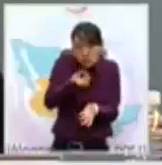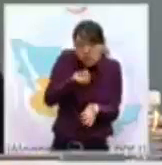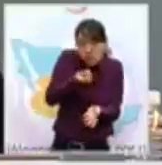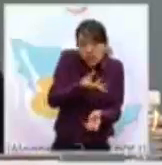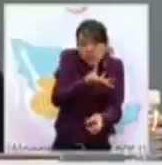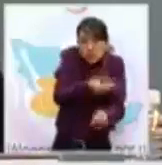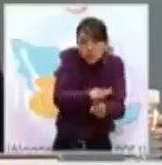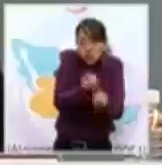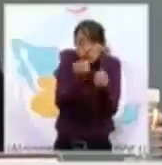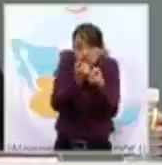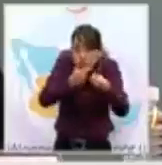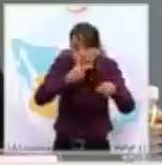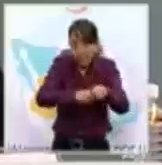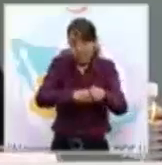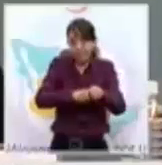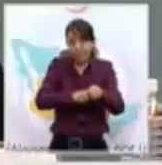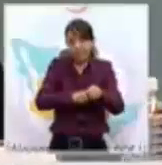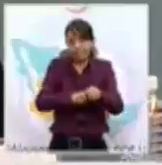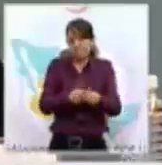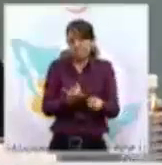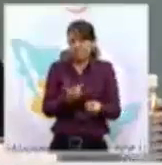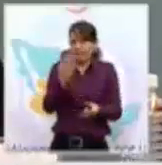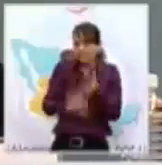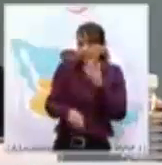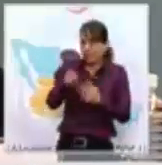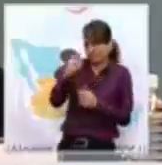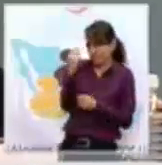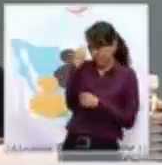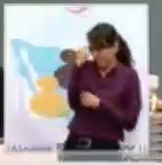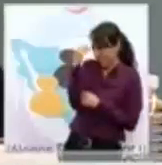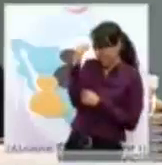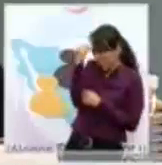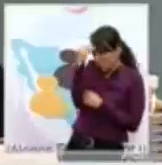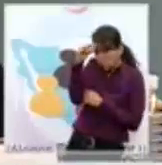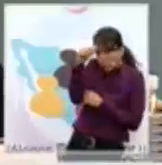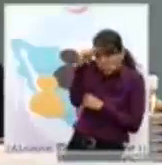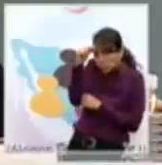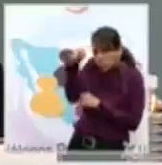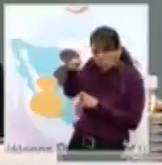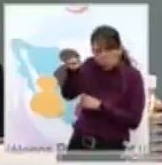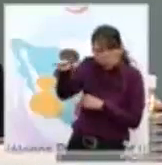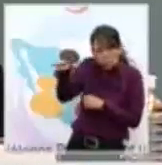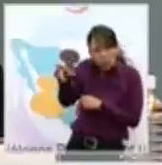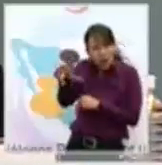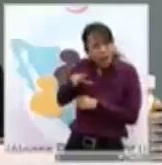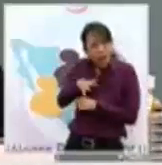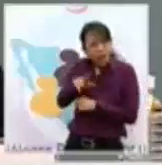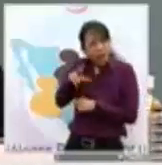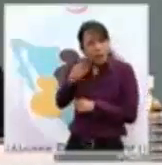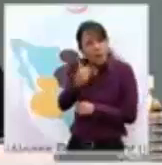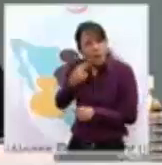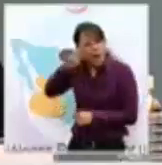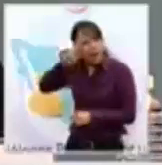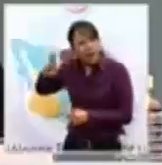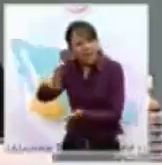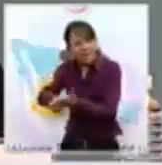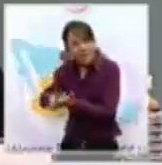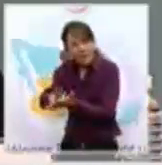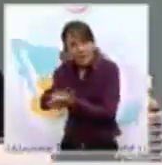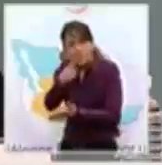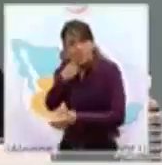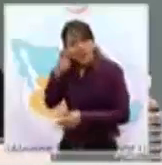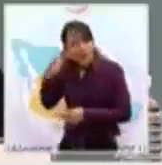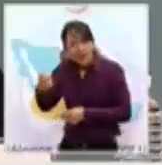reconoce el talento intelectual origen de clase, origen socioeconómico. Entonces, tú tienes